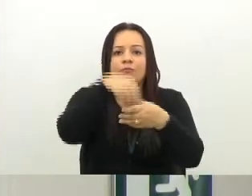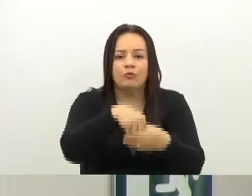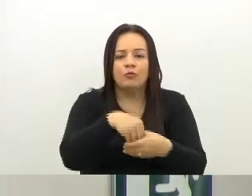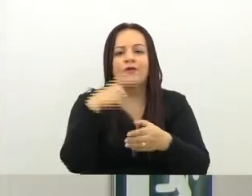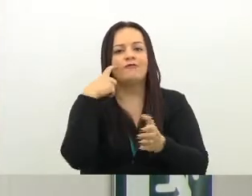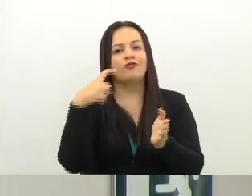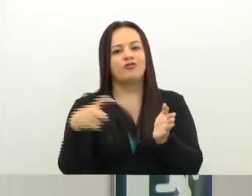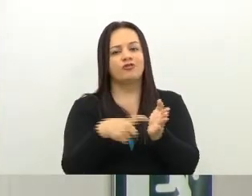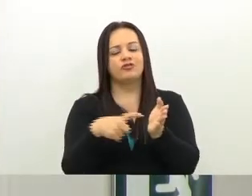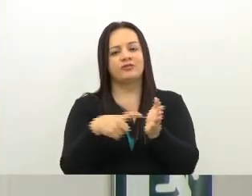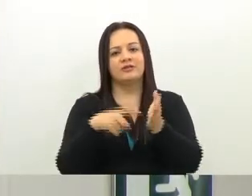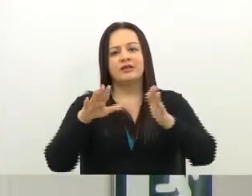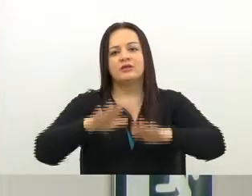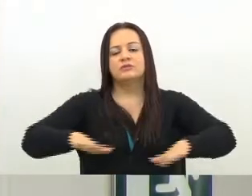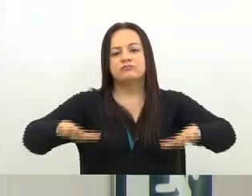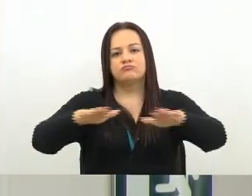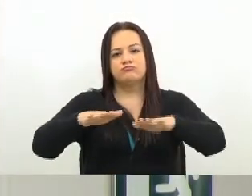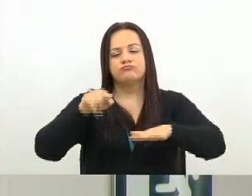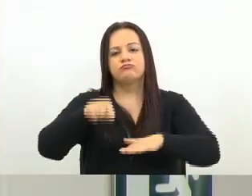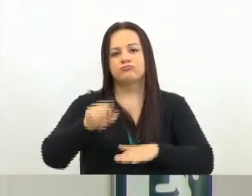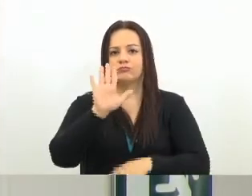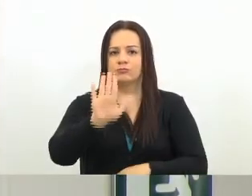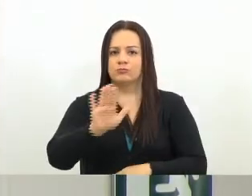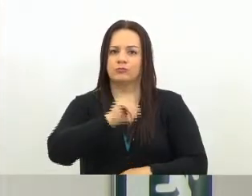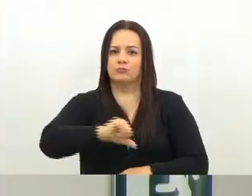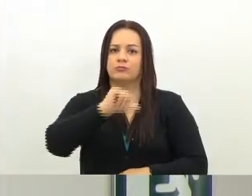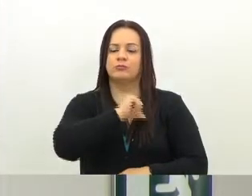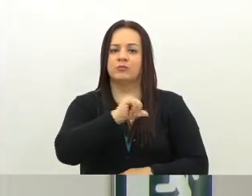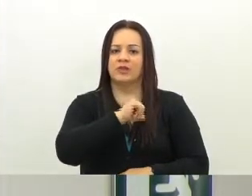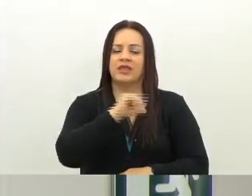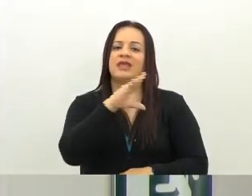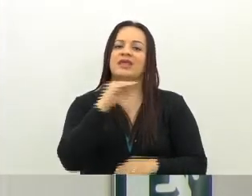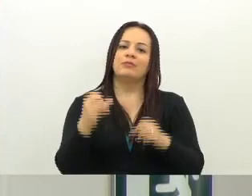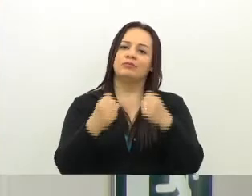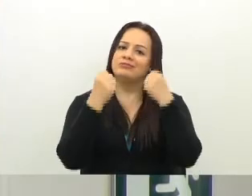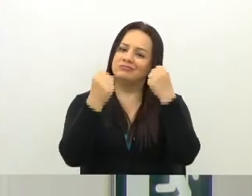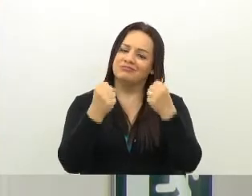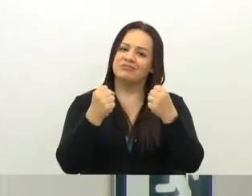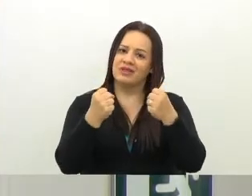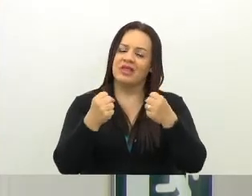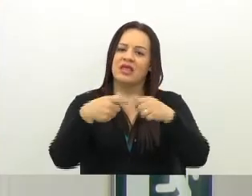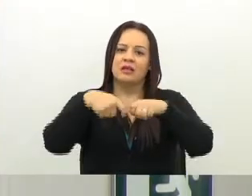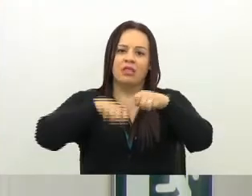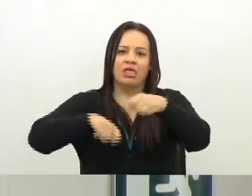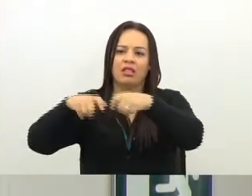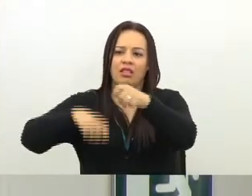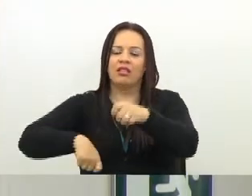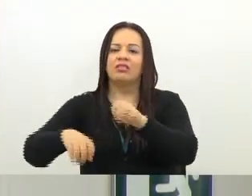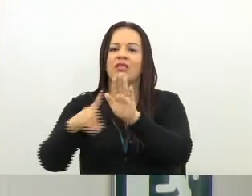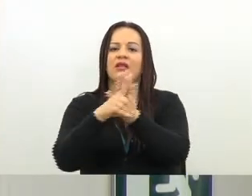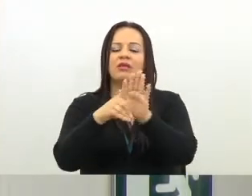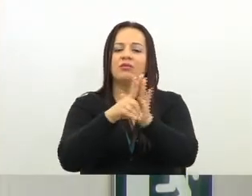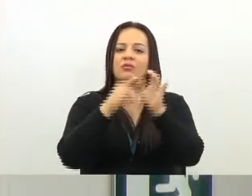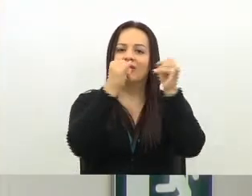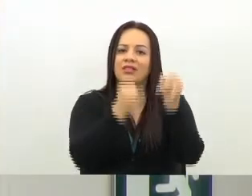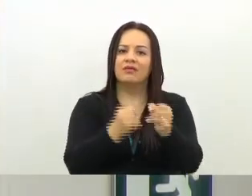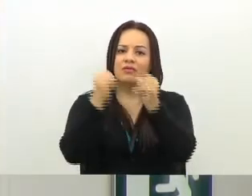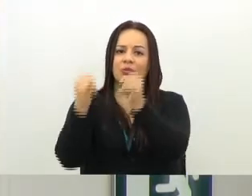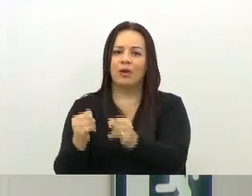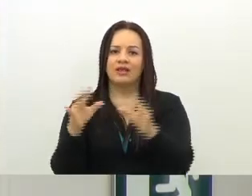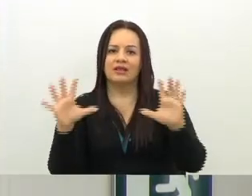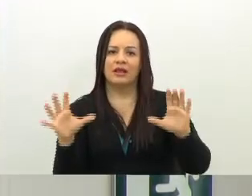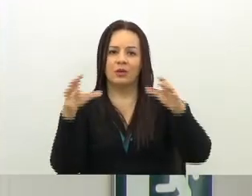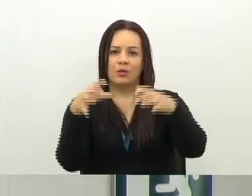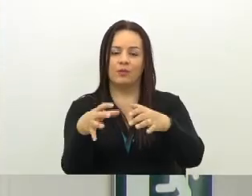la dimensión de sus actuaciones y las potenciales disrupciones a los derechos individuales y colectivos.